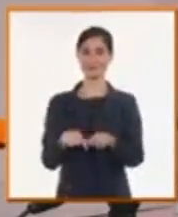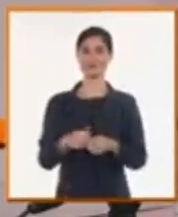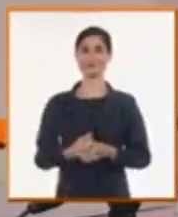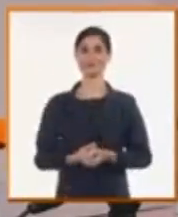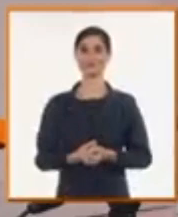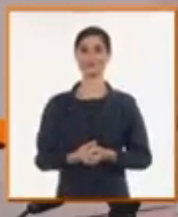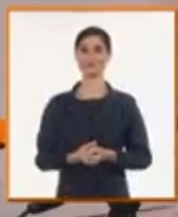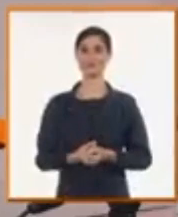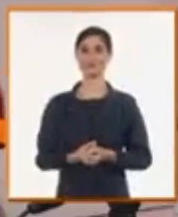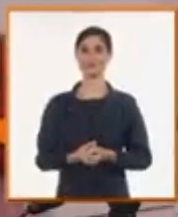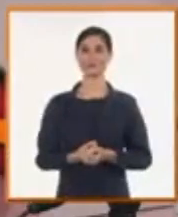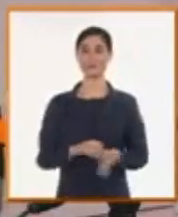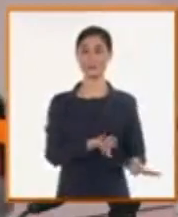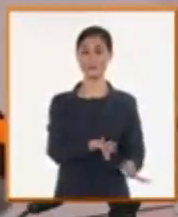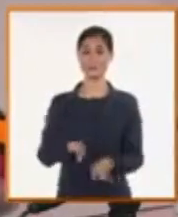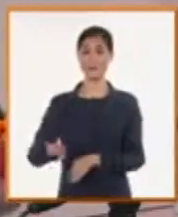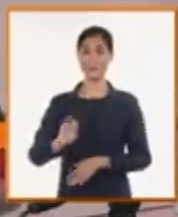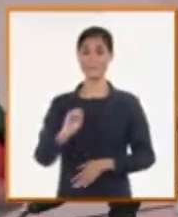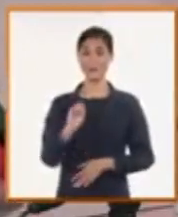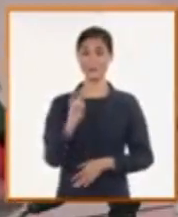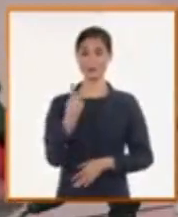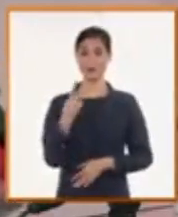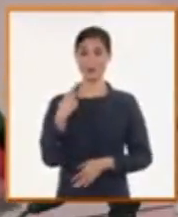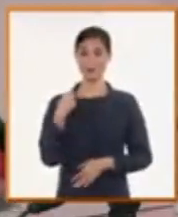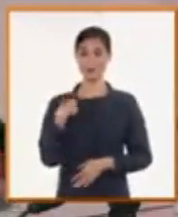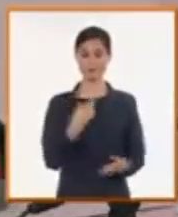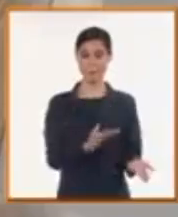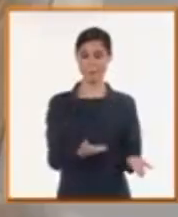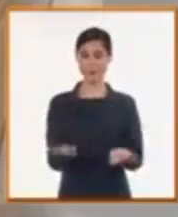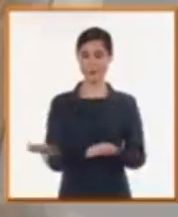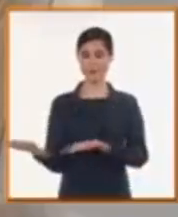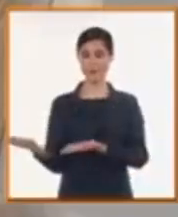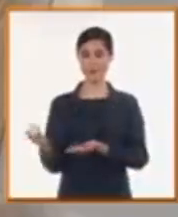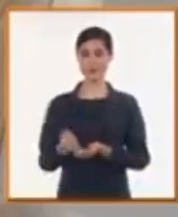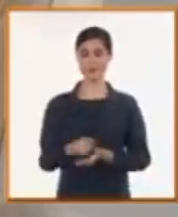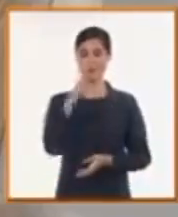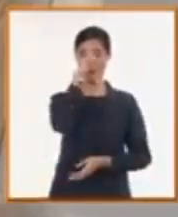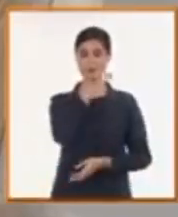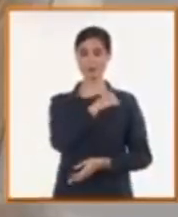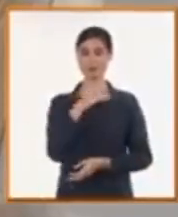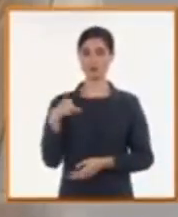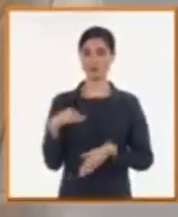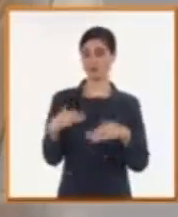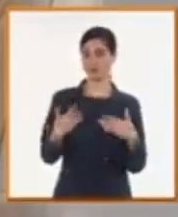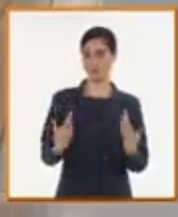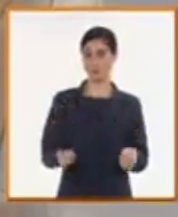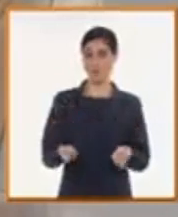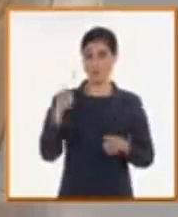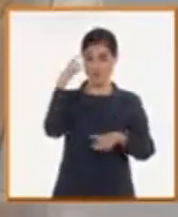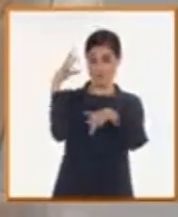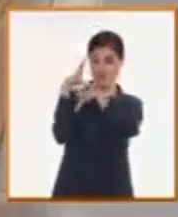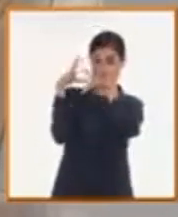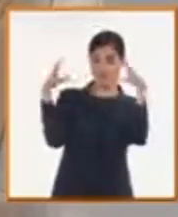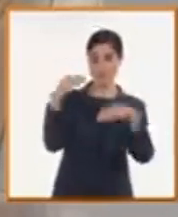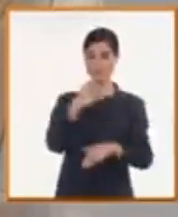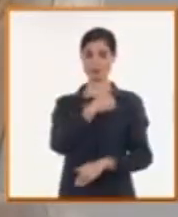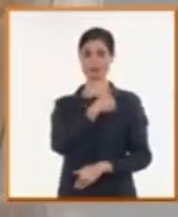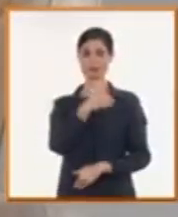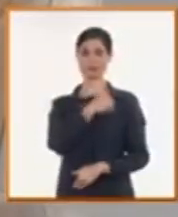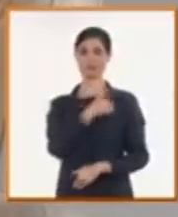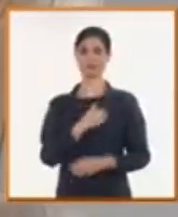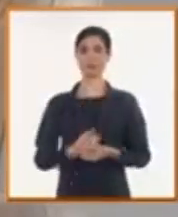presentar al coronel de la Reserva, doctor en ciencias militares, José Enrique Mesana